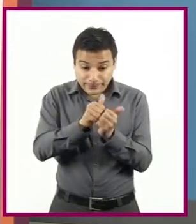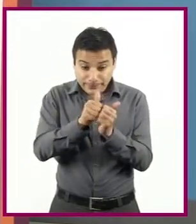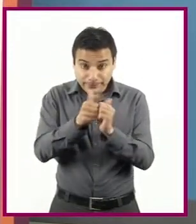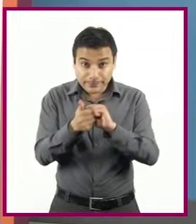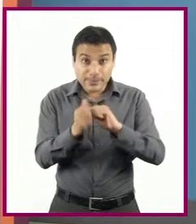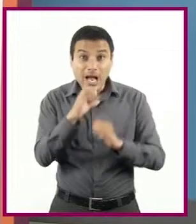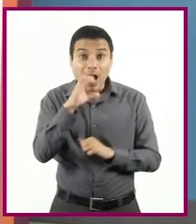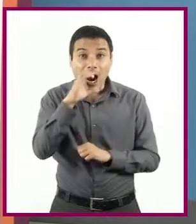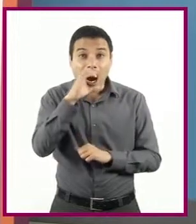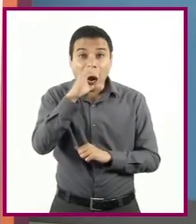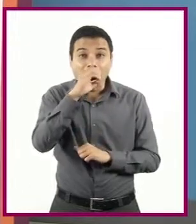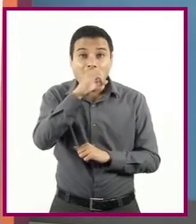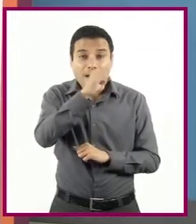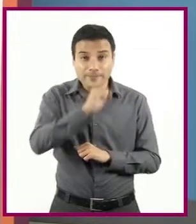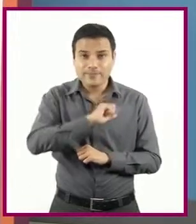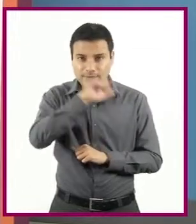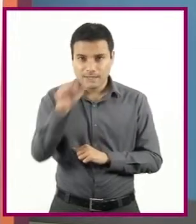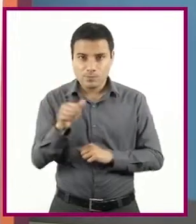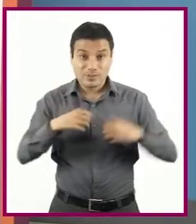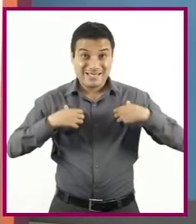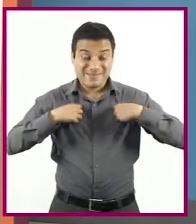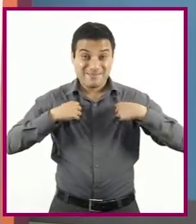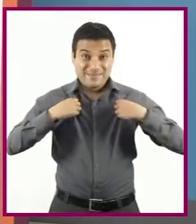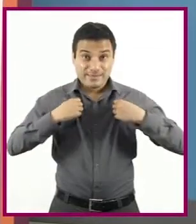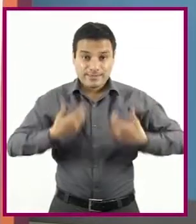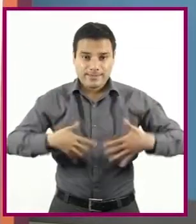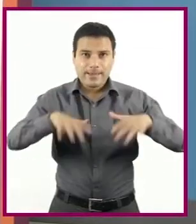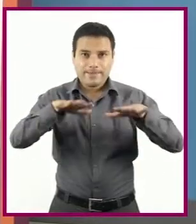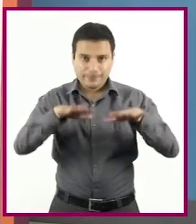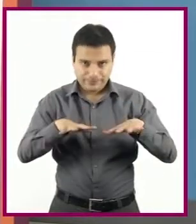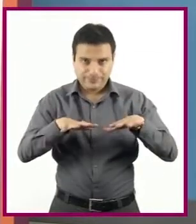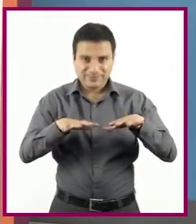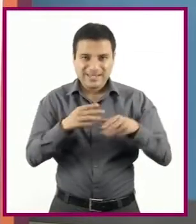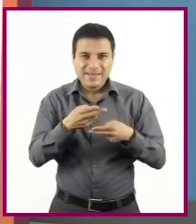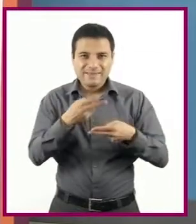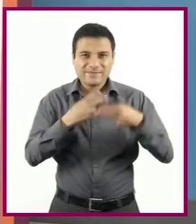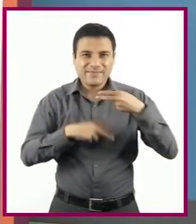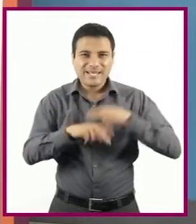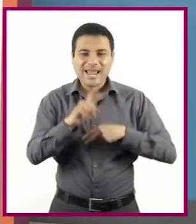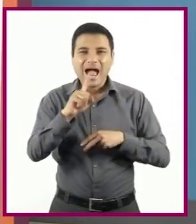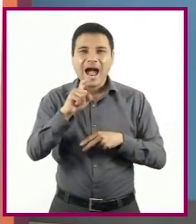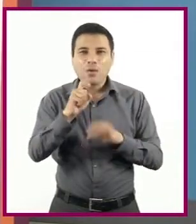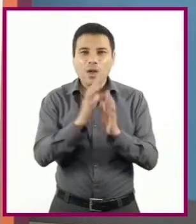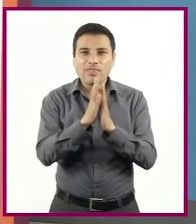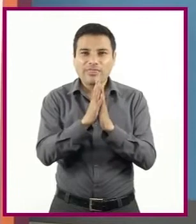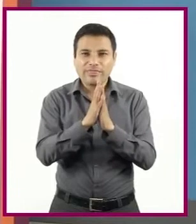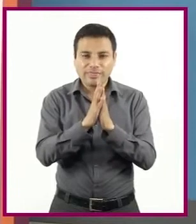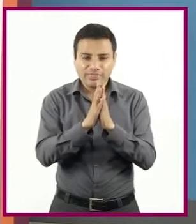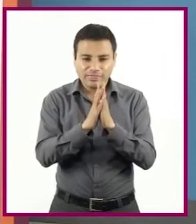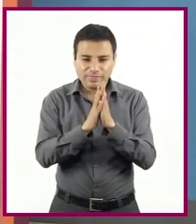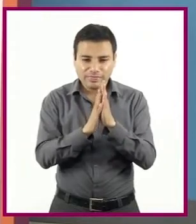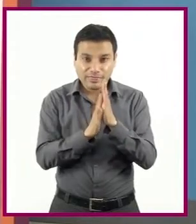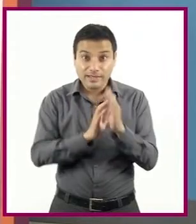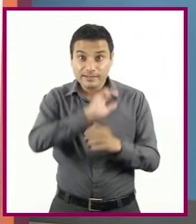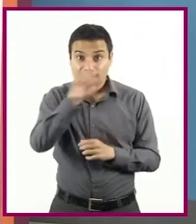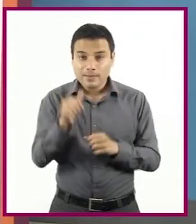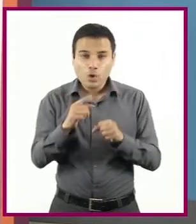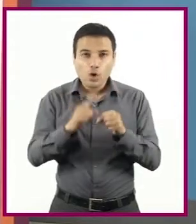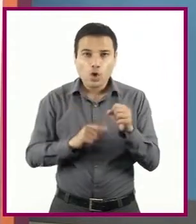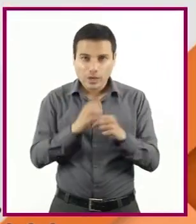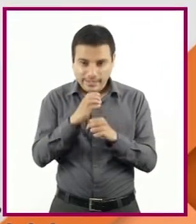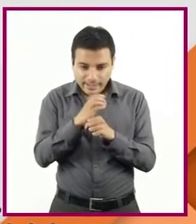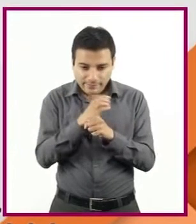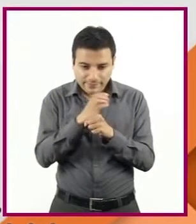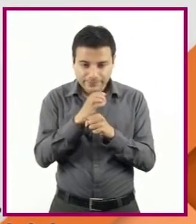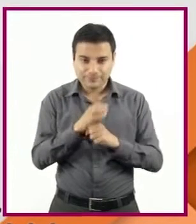calientes, se arropaban con mantas para hacerlas sudar y adquirían una textura rugosa y el color café oscuro que la